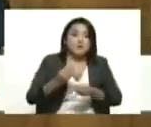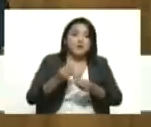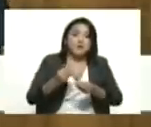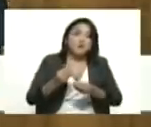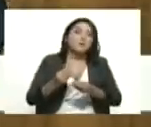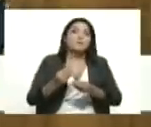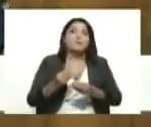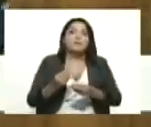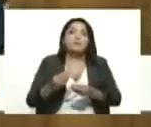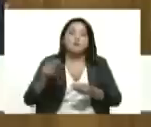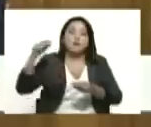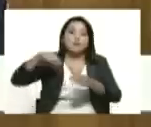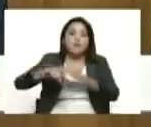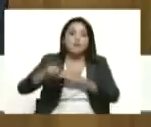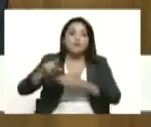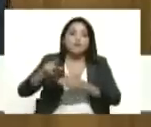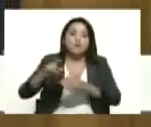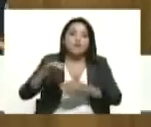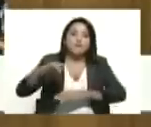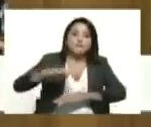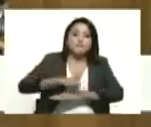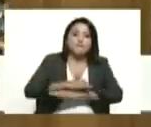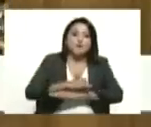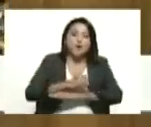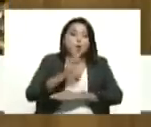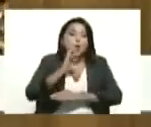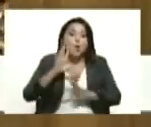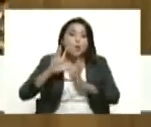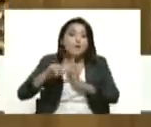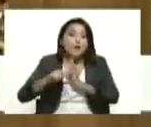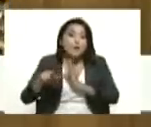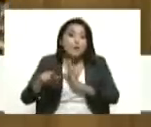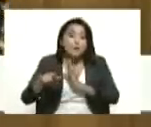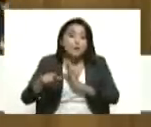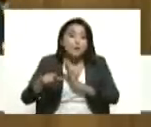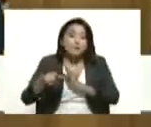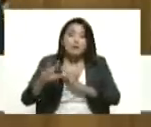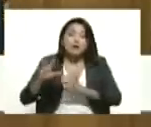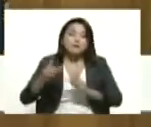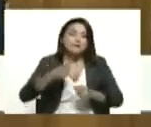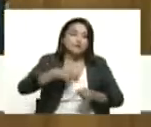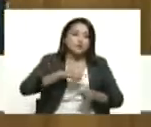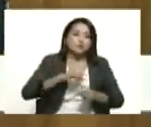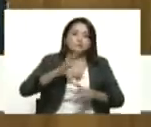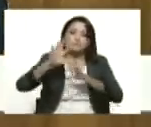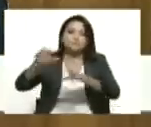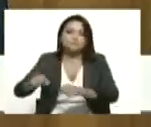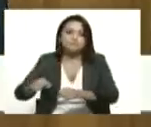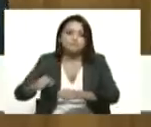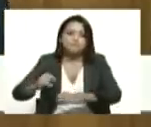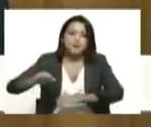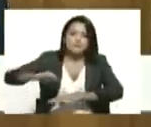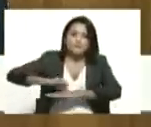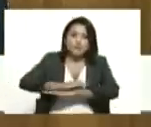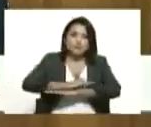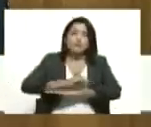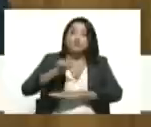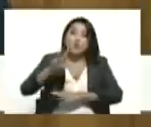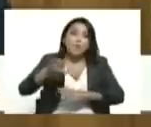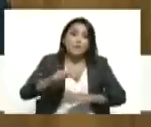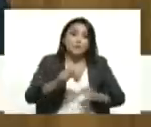para cargar en ese avión un oro robado, su avión, que usted lo compró